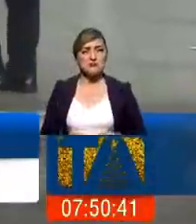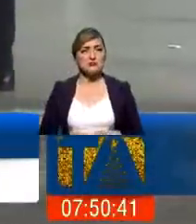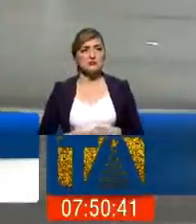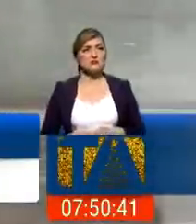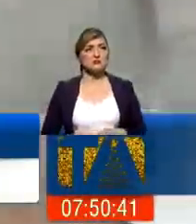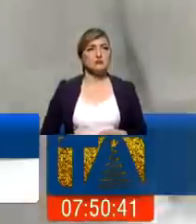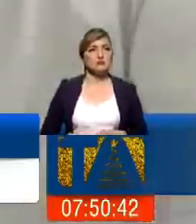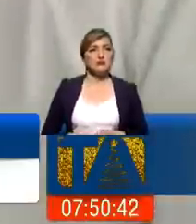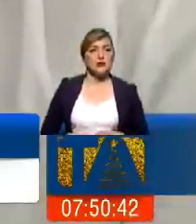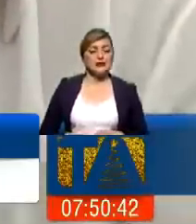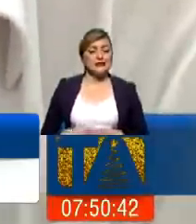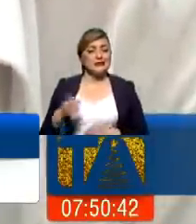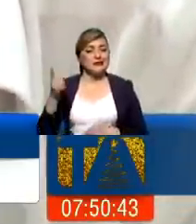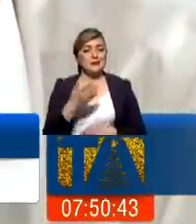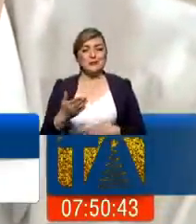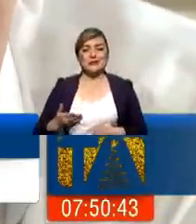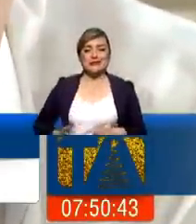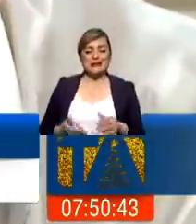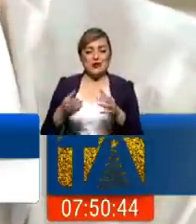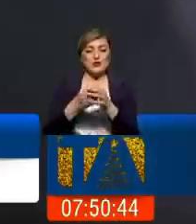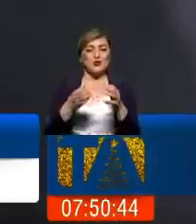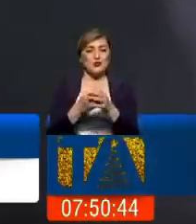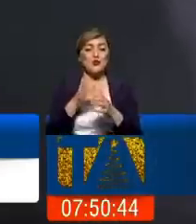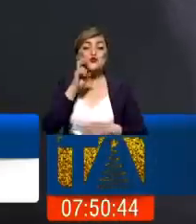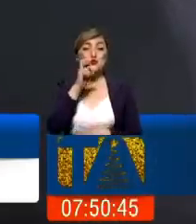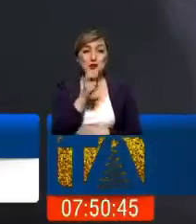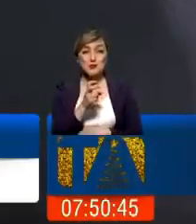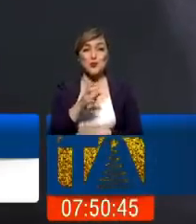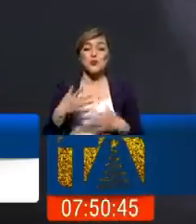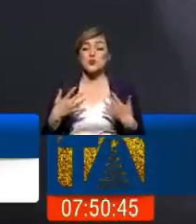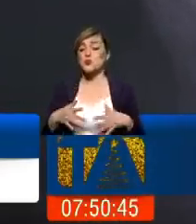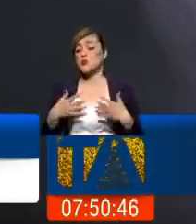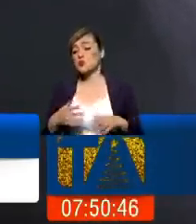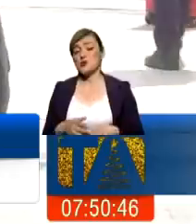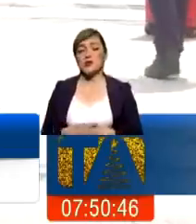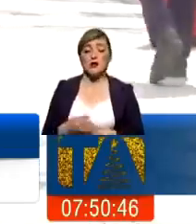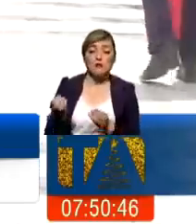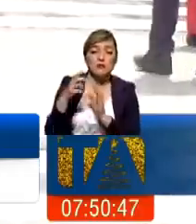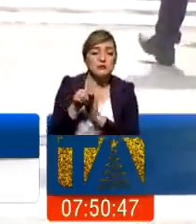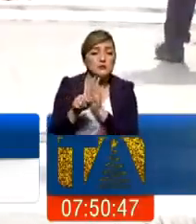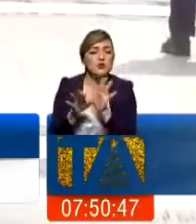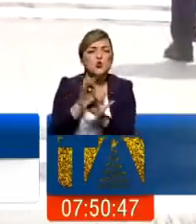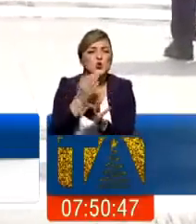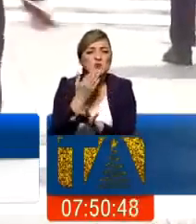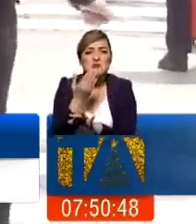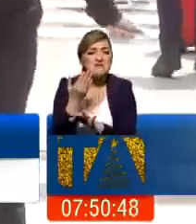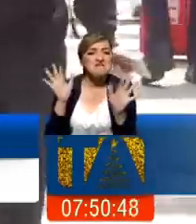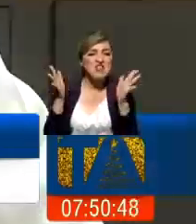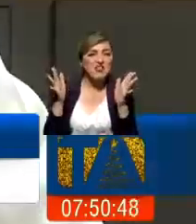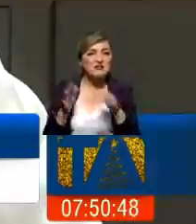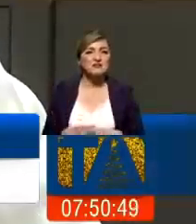sector turístico. Holbach Muñetón preside el gremio y asegura que no han tenido mayores detalles de cómo funcionarán las cosas esta